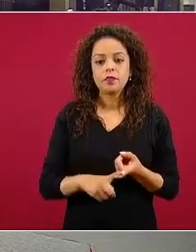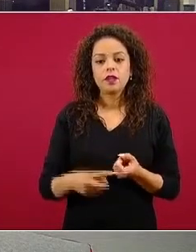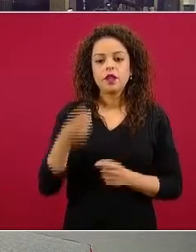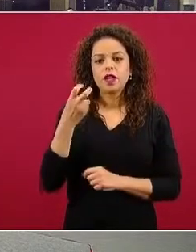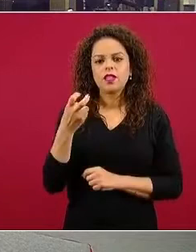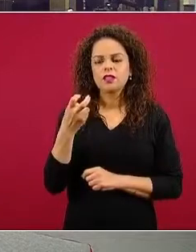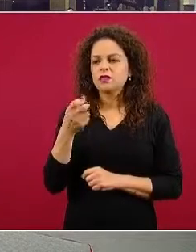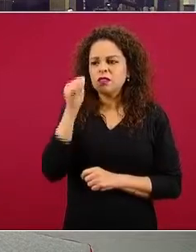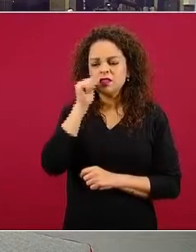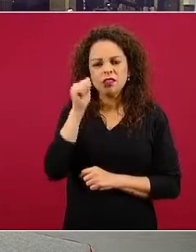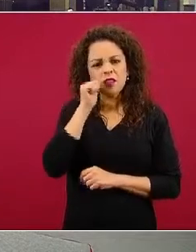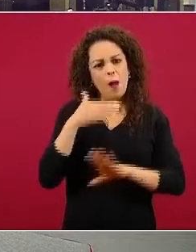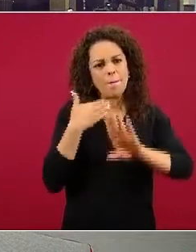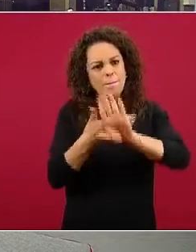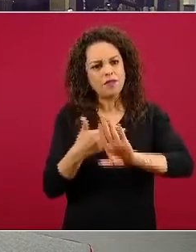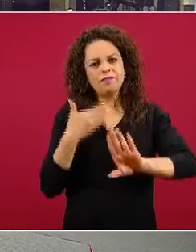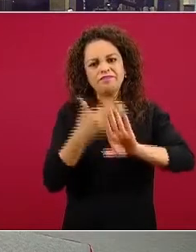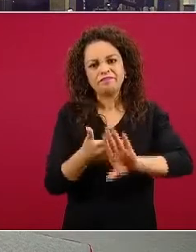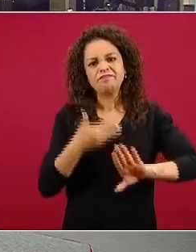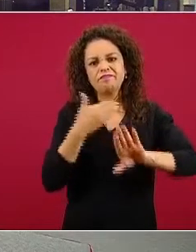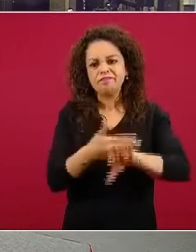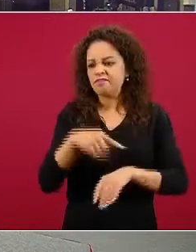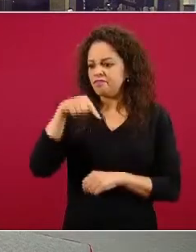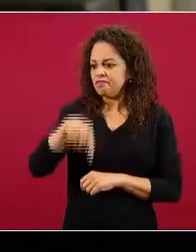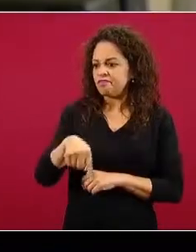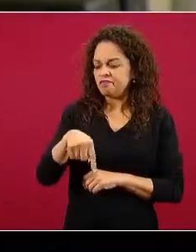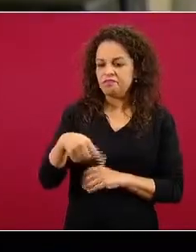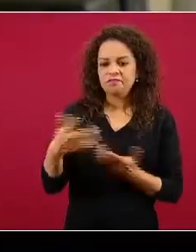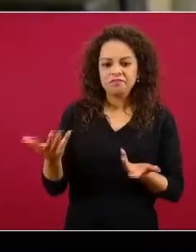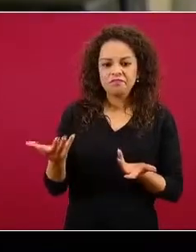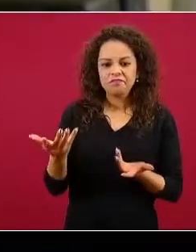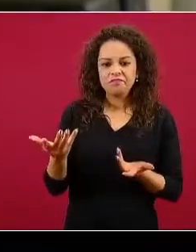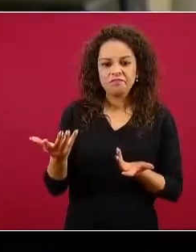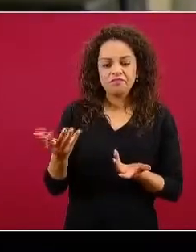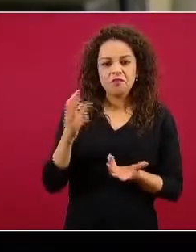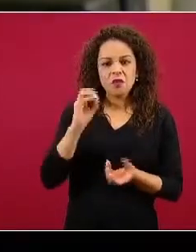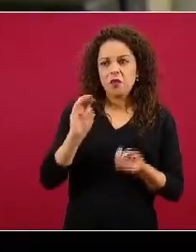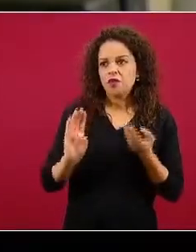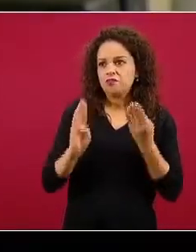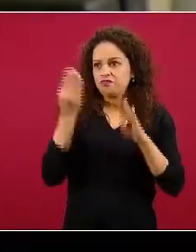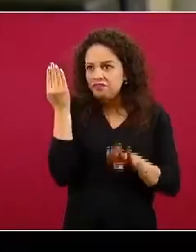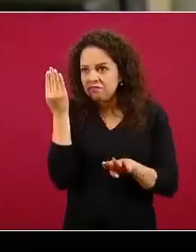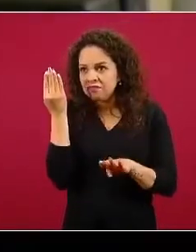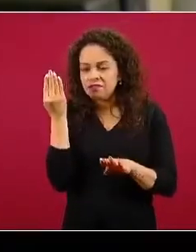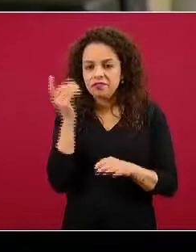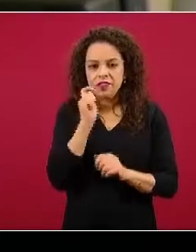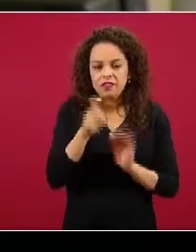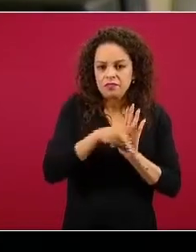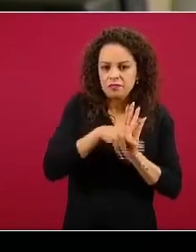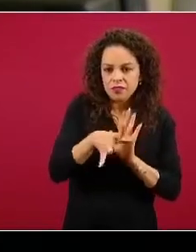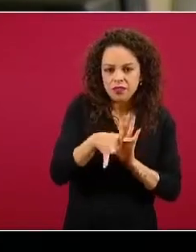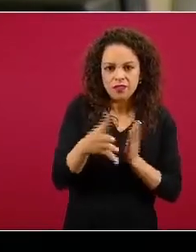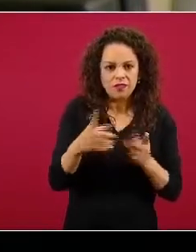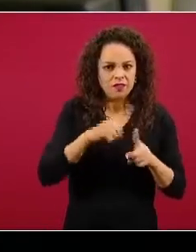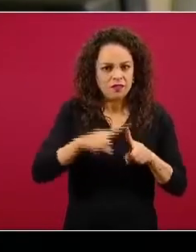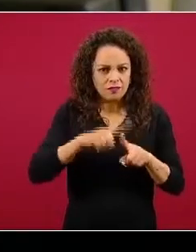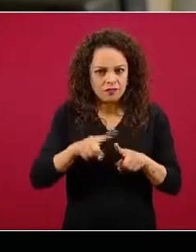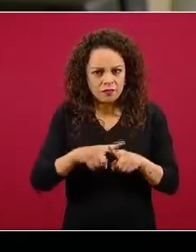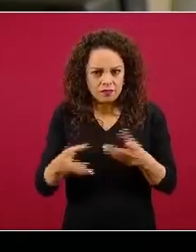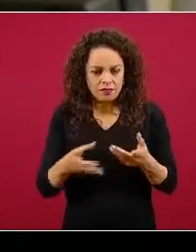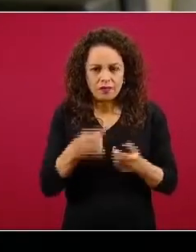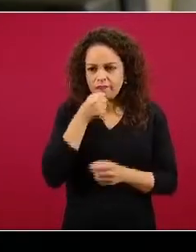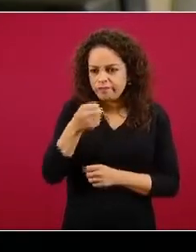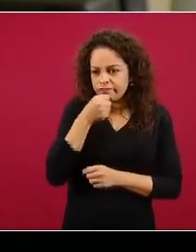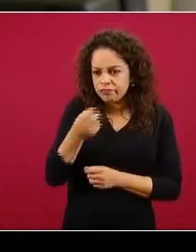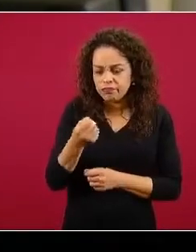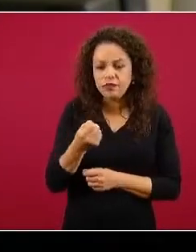de los medios de comunicación, muchos de aquí, muchos del mundo, tiene como objetivo romper un vínculo que se